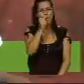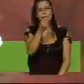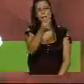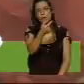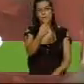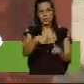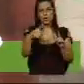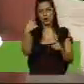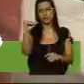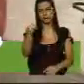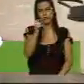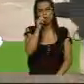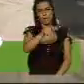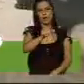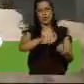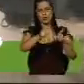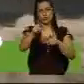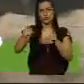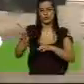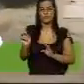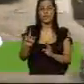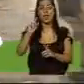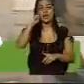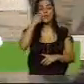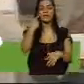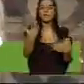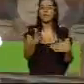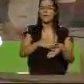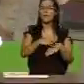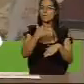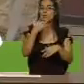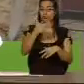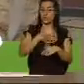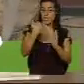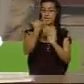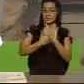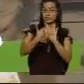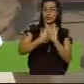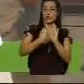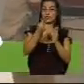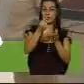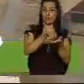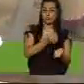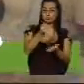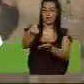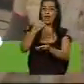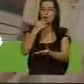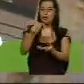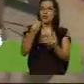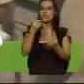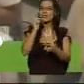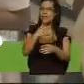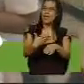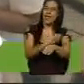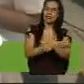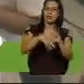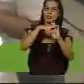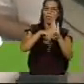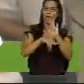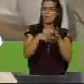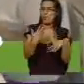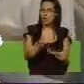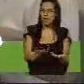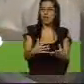hombres. Debemos recordar cuáles son los requisitos para ser acreedor de este beneficio de la misión Hijos